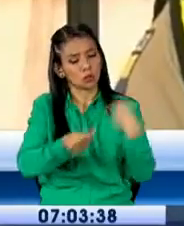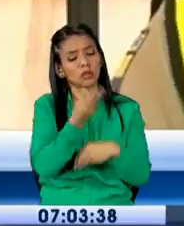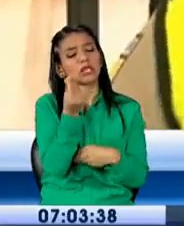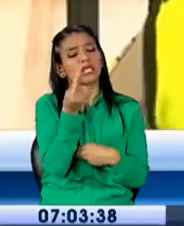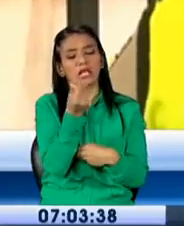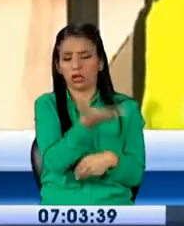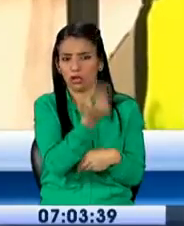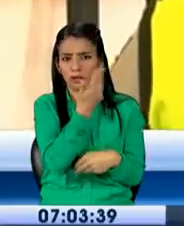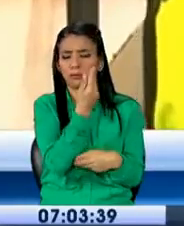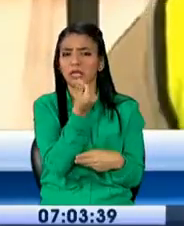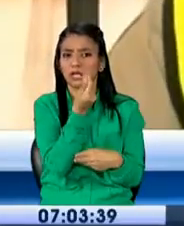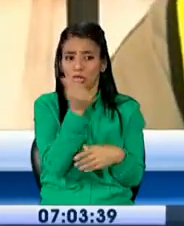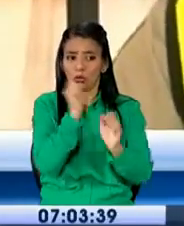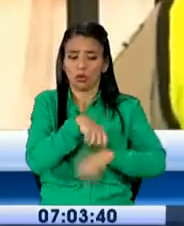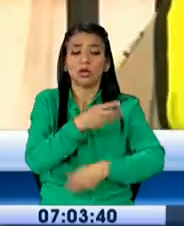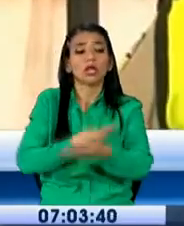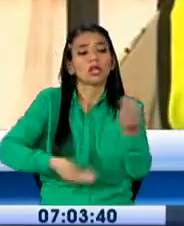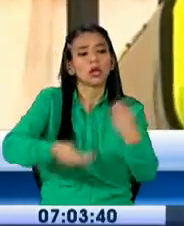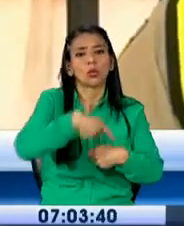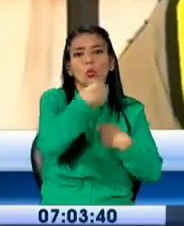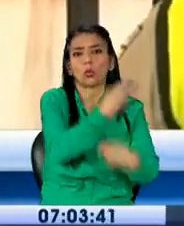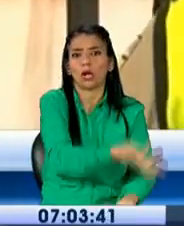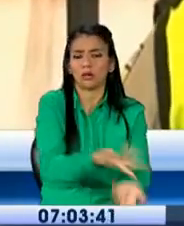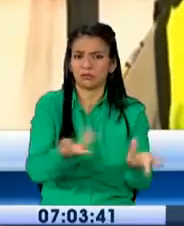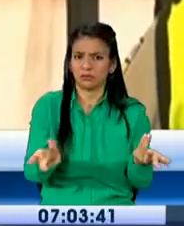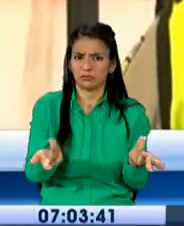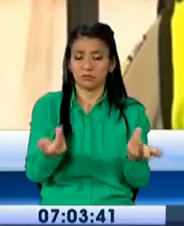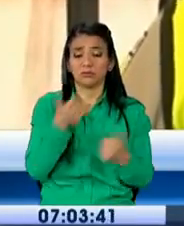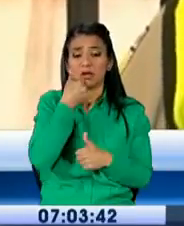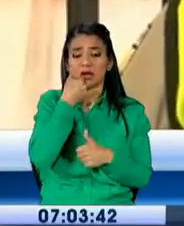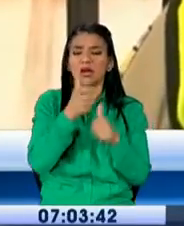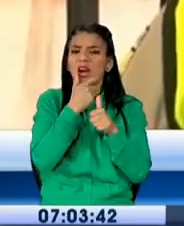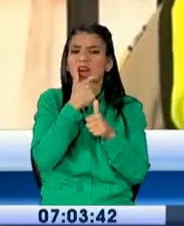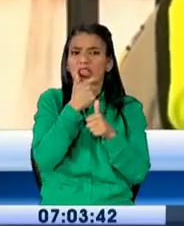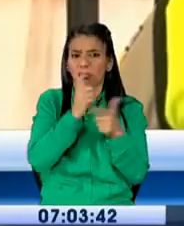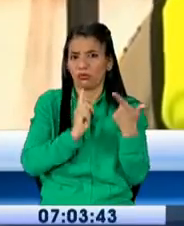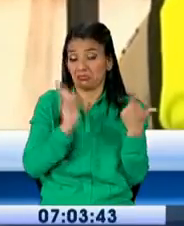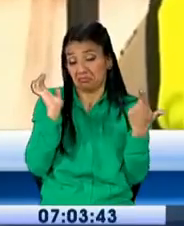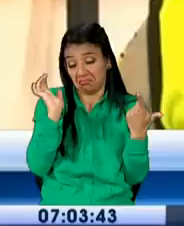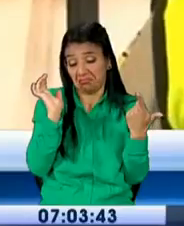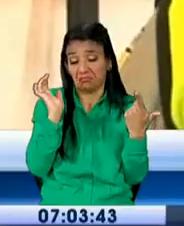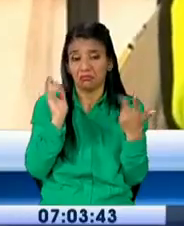entreguen para él poder devolverle la prenda, que era la radio. Y